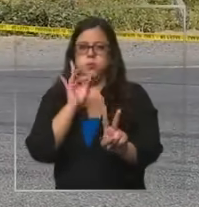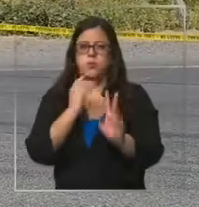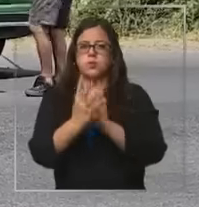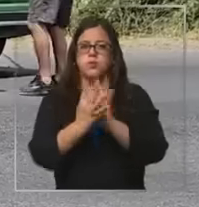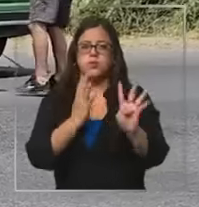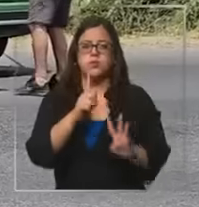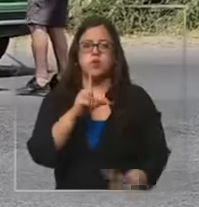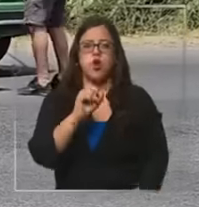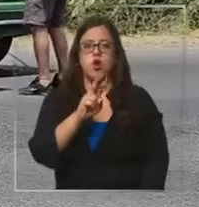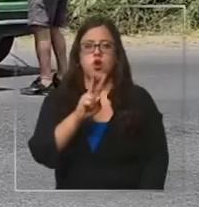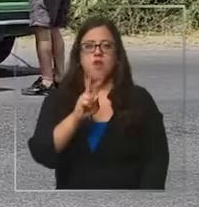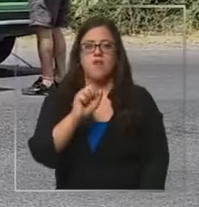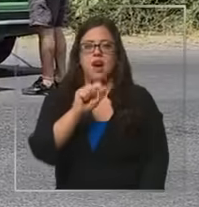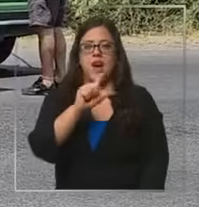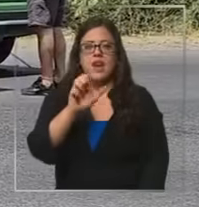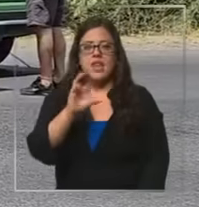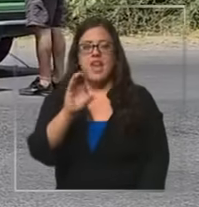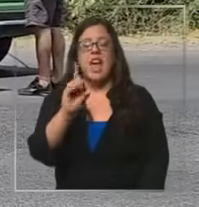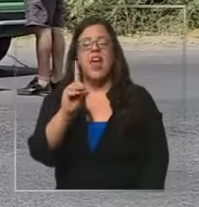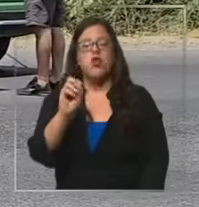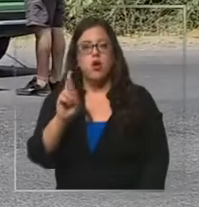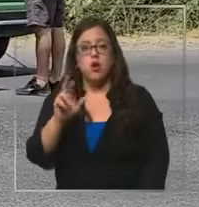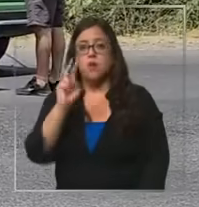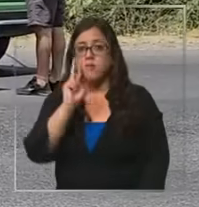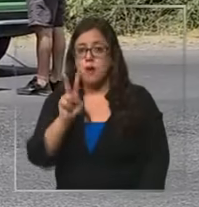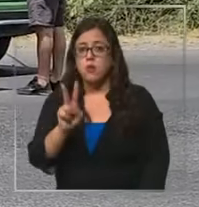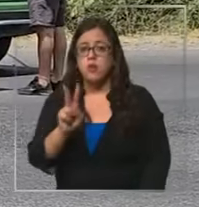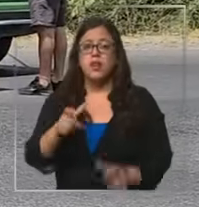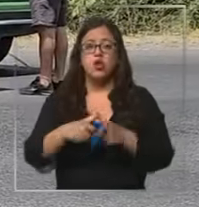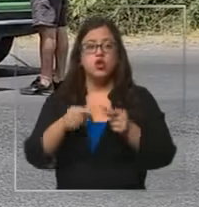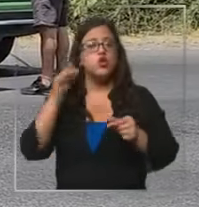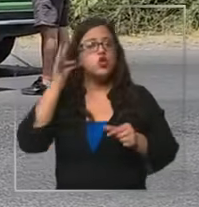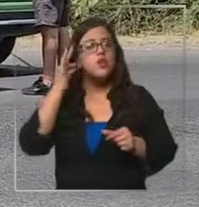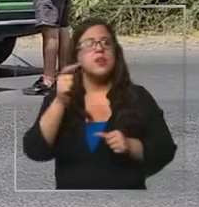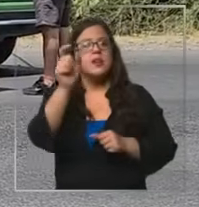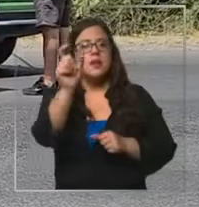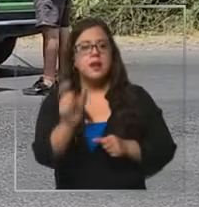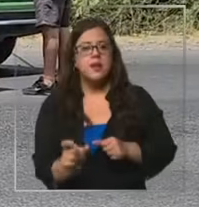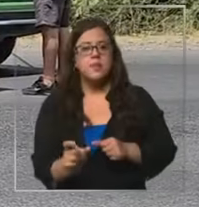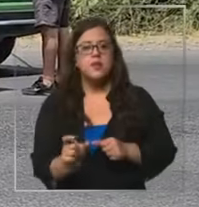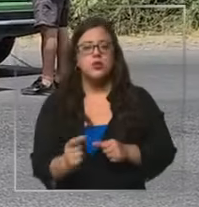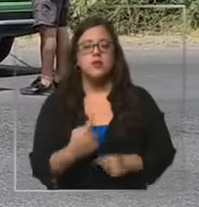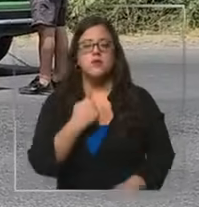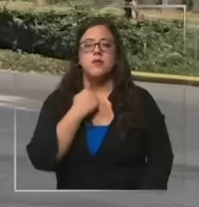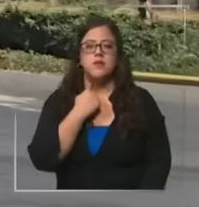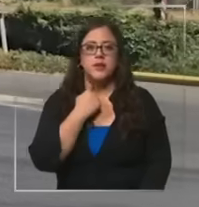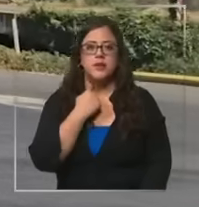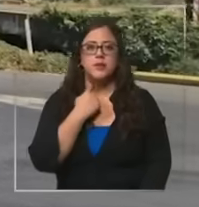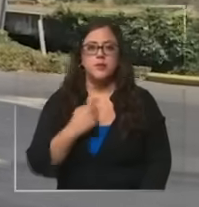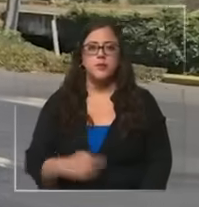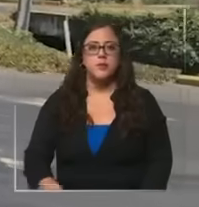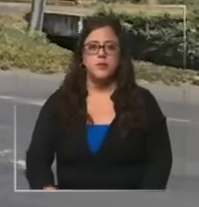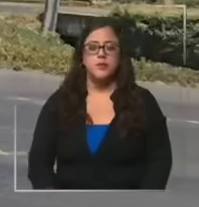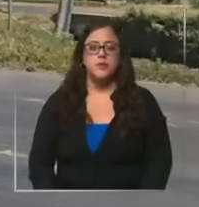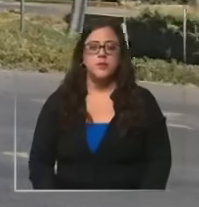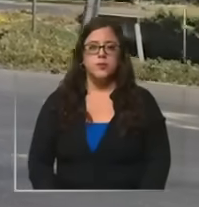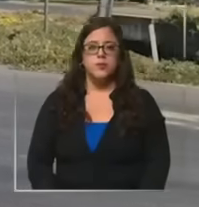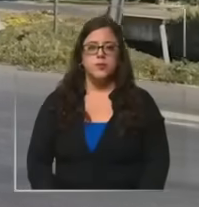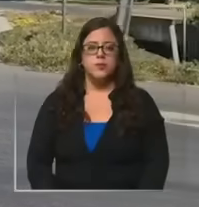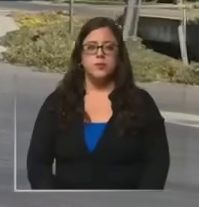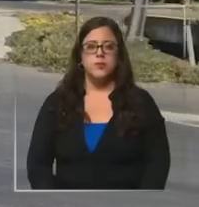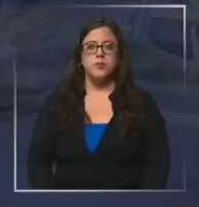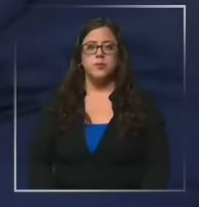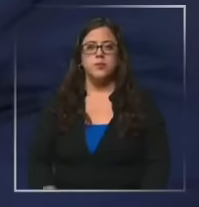Feria de Lo Valledor. Escuchemos lo que nos señaló Catherine, la sobrina de uno de los de las víctimas de este caso.